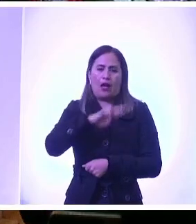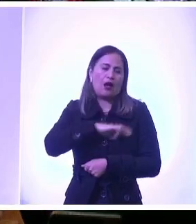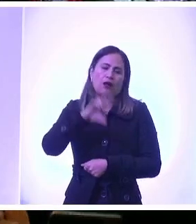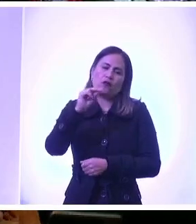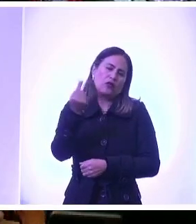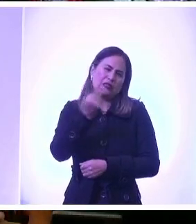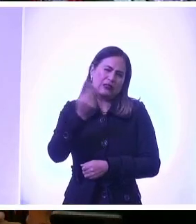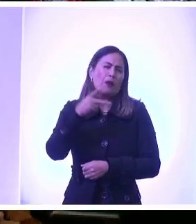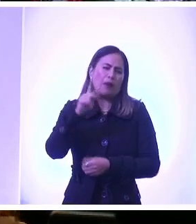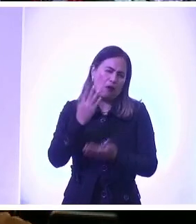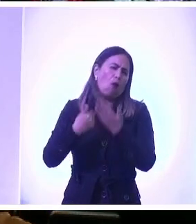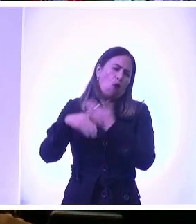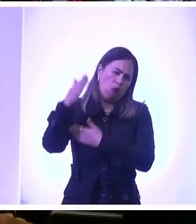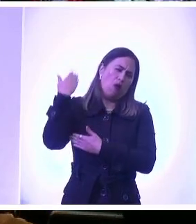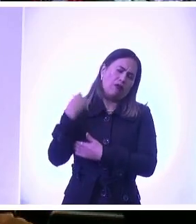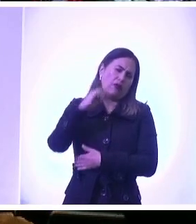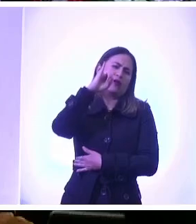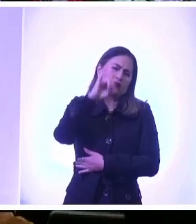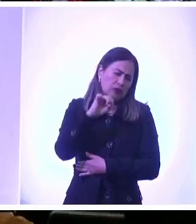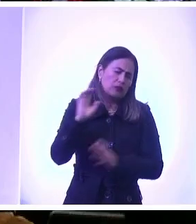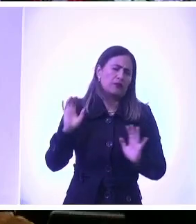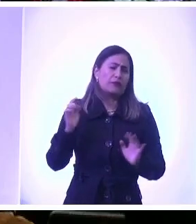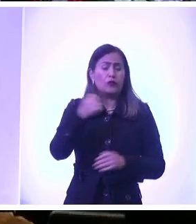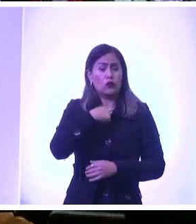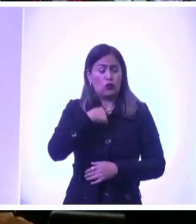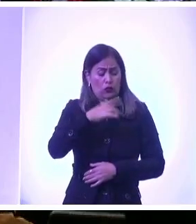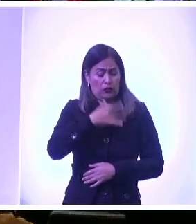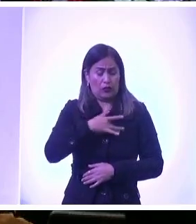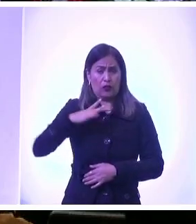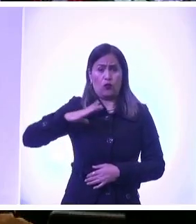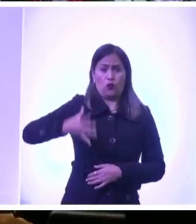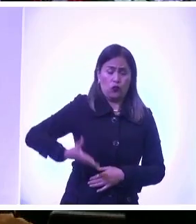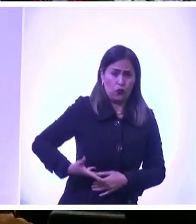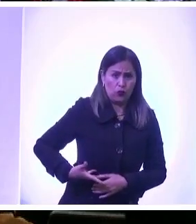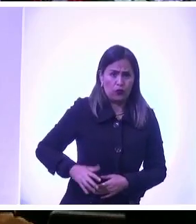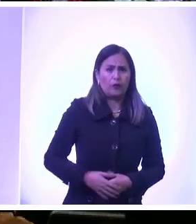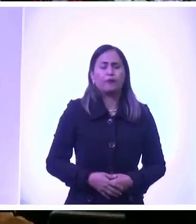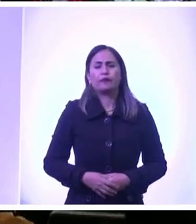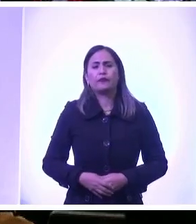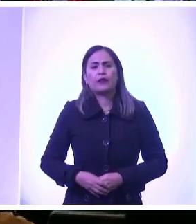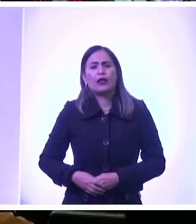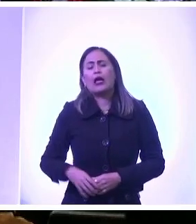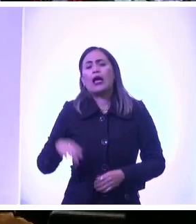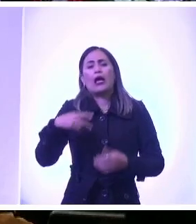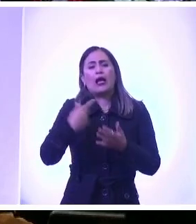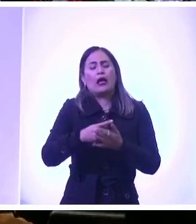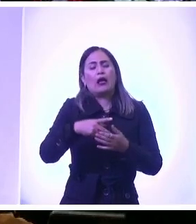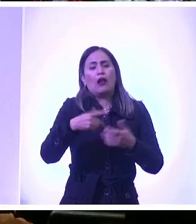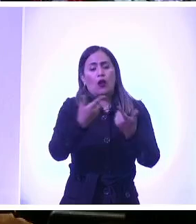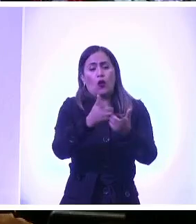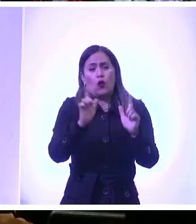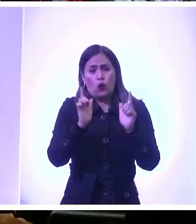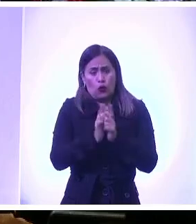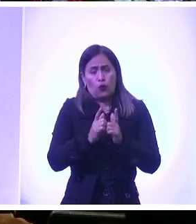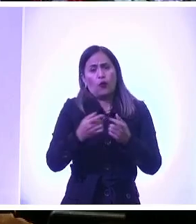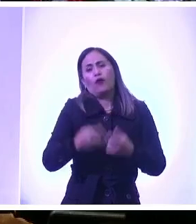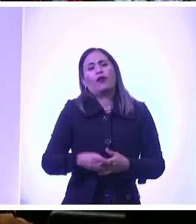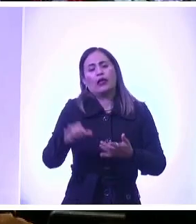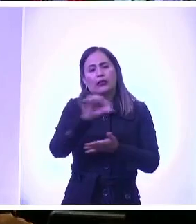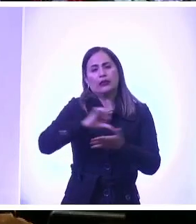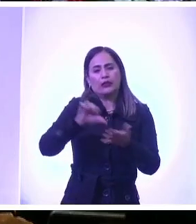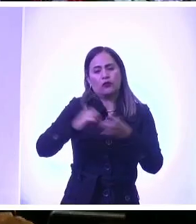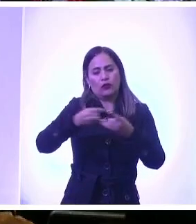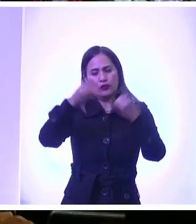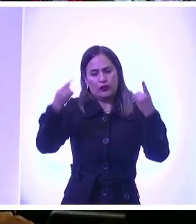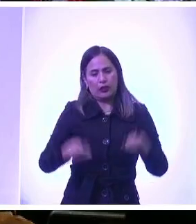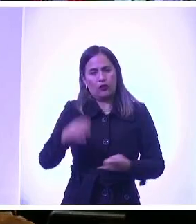hecho no eh tengo el orgullo y el honor también de representar al patronato Proc centro histórico de Toluca actualmente soy presidente de la cámara nacional de artes gráficas